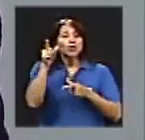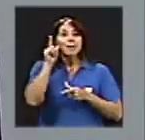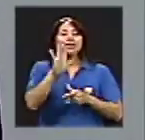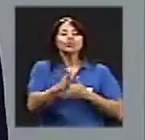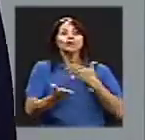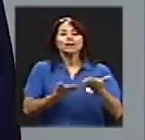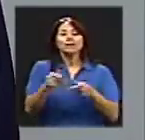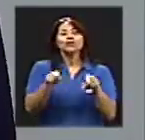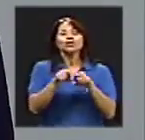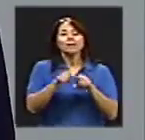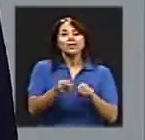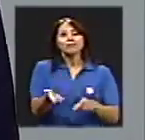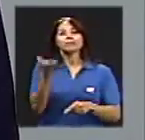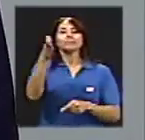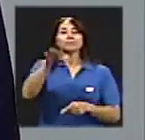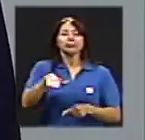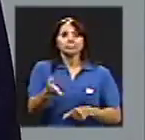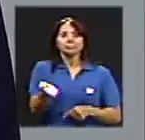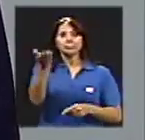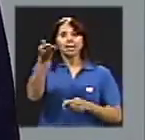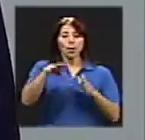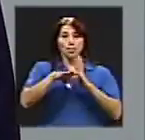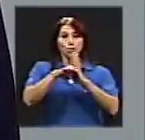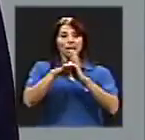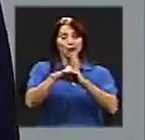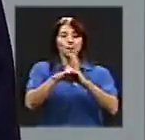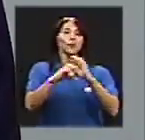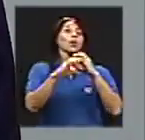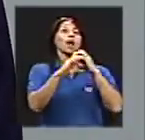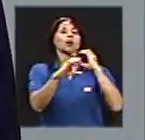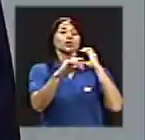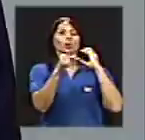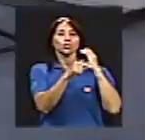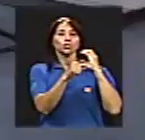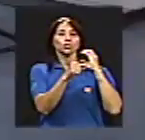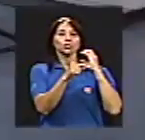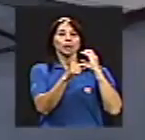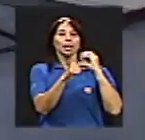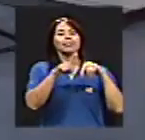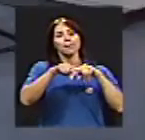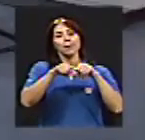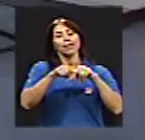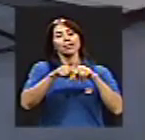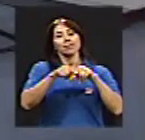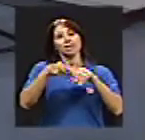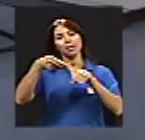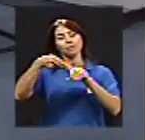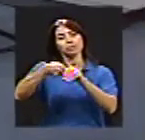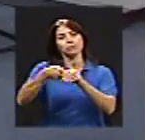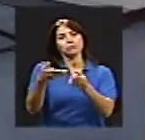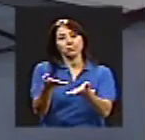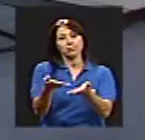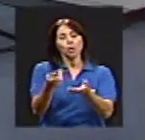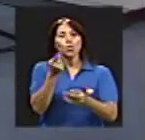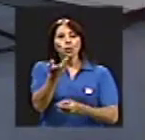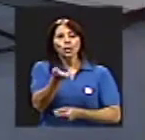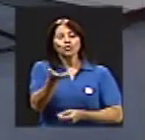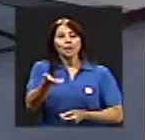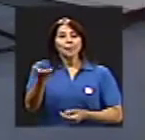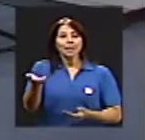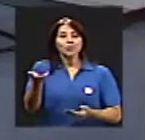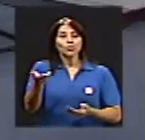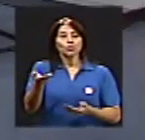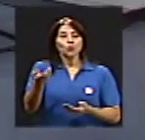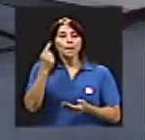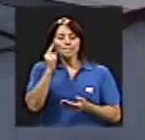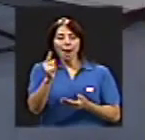tarifas del servicio remunerado de personas, modalidad autobús, dependen muy fuertemente. Uno de los elementos de